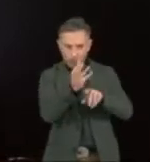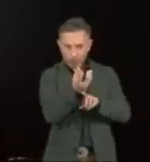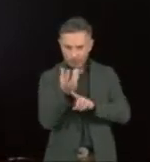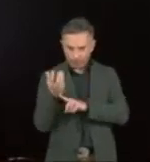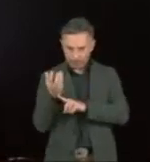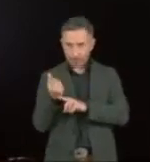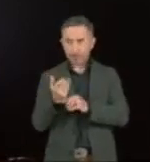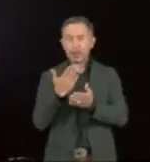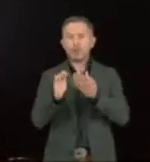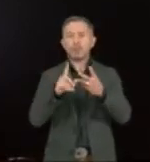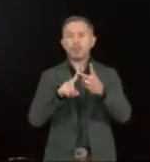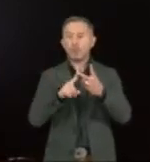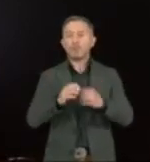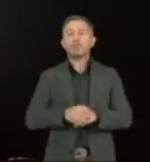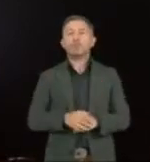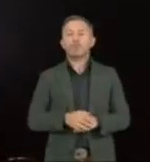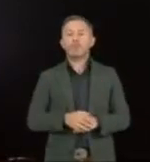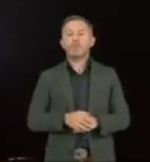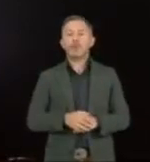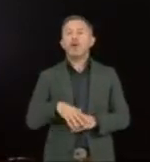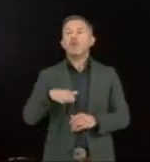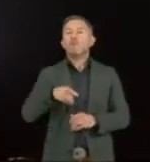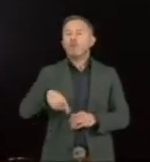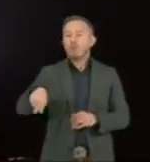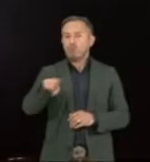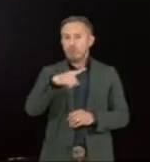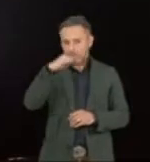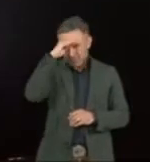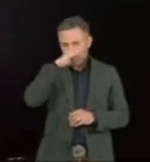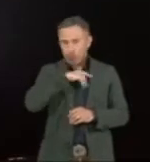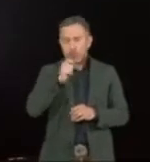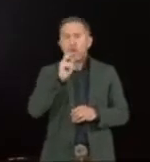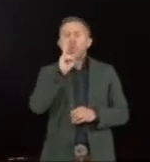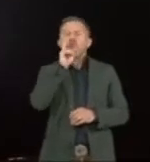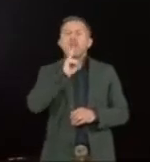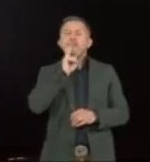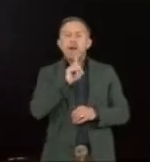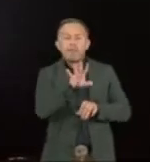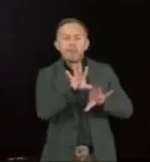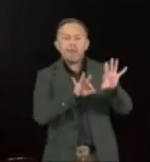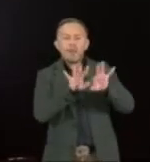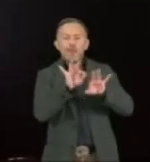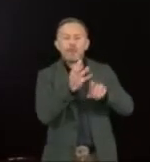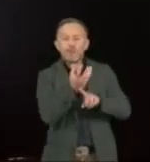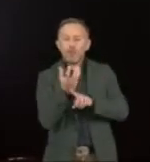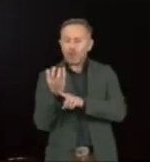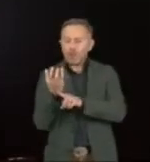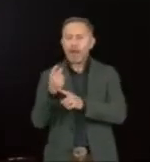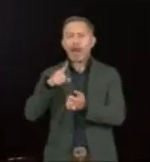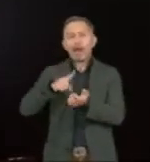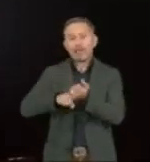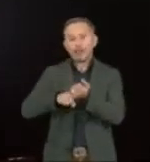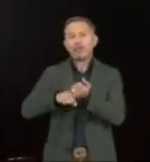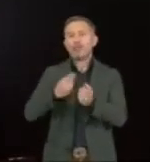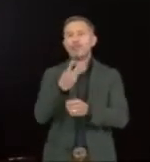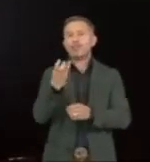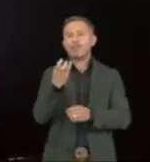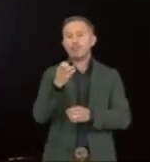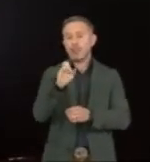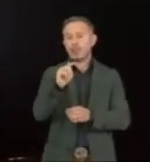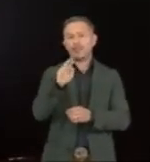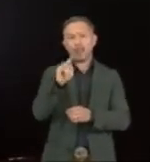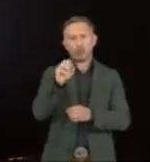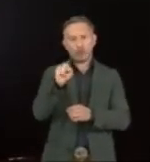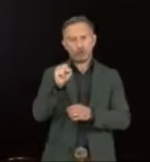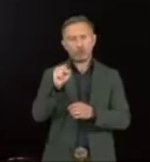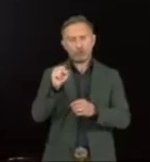300 estrados con estratos considerados para definir el diseño muestral se contó con información de 300 extractos con la